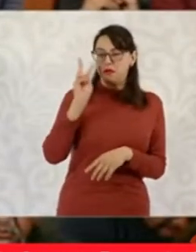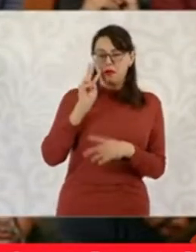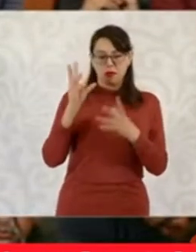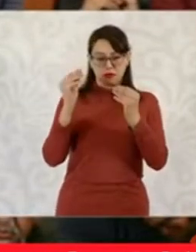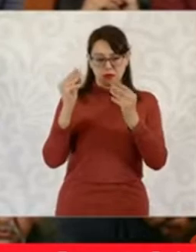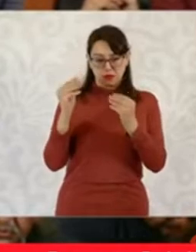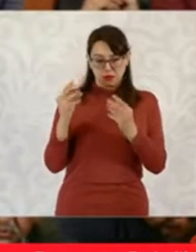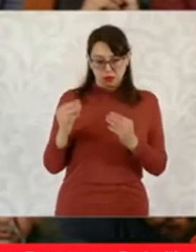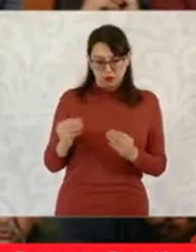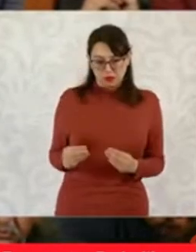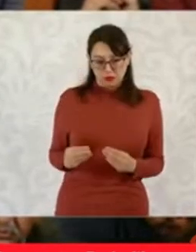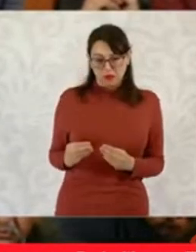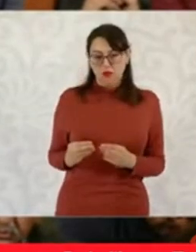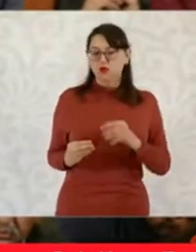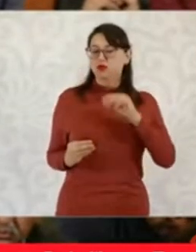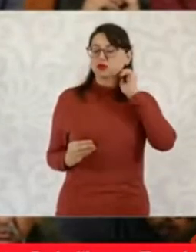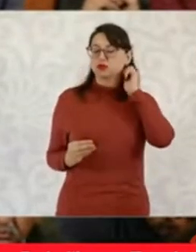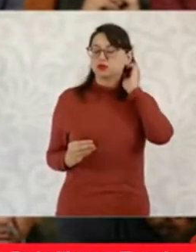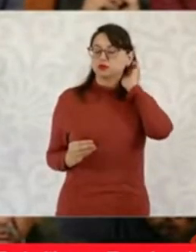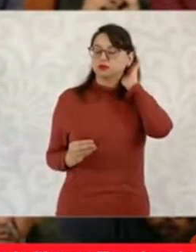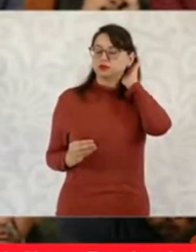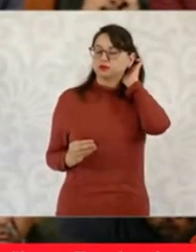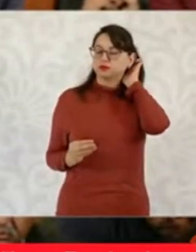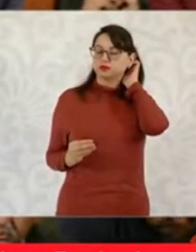bueno, en ese video hay